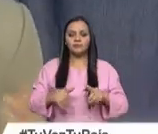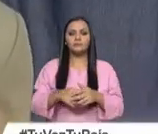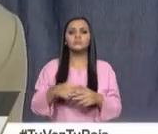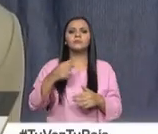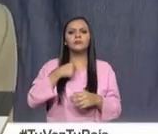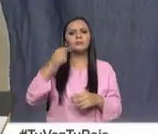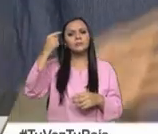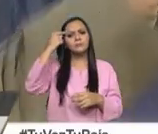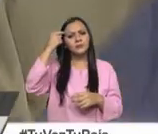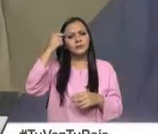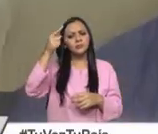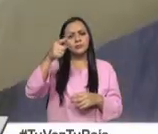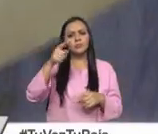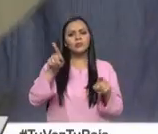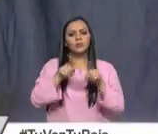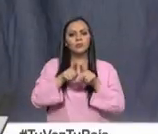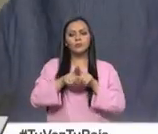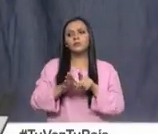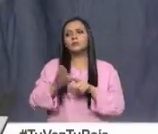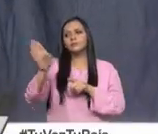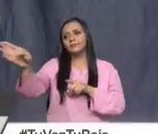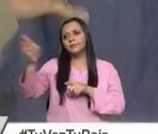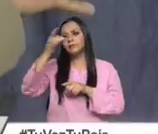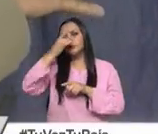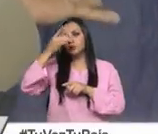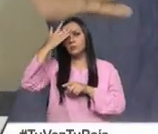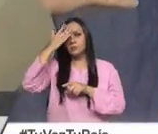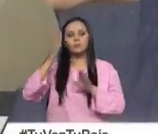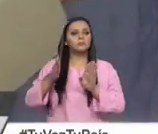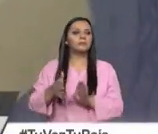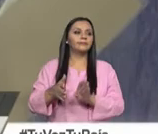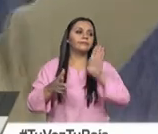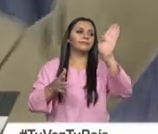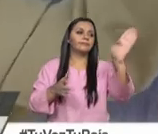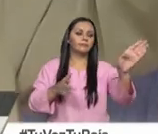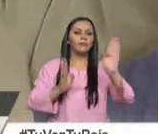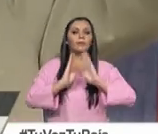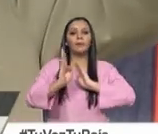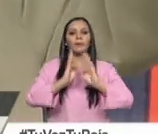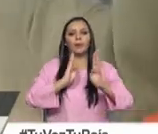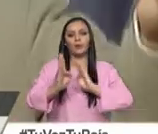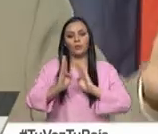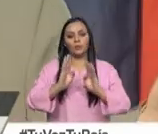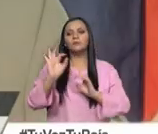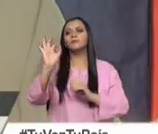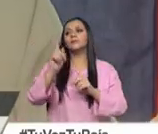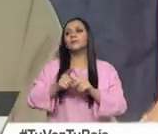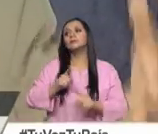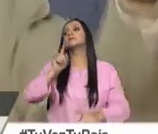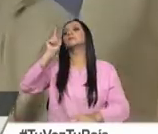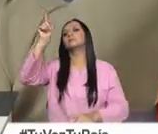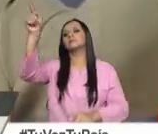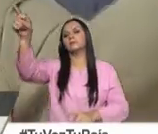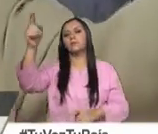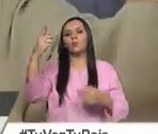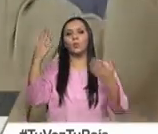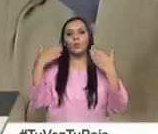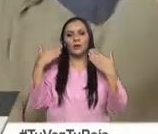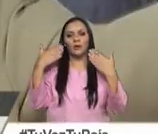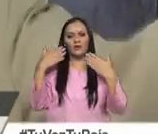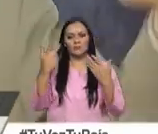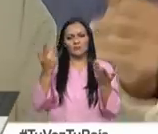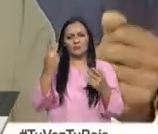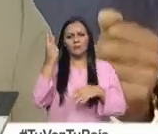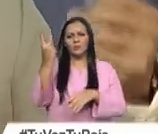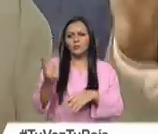pensar ni soñar yendo a Santo Domingo, a Babahoyo, más de 100